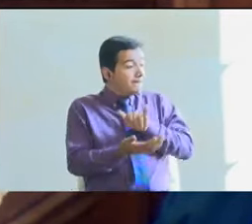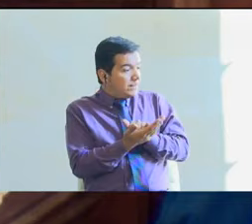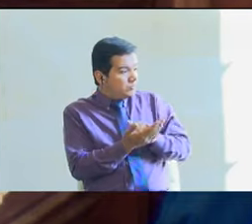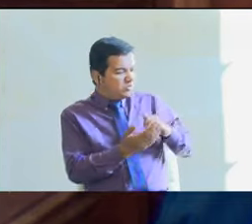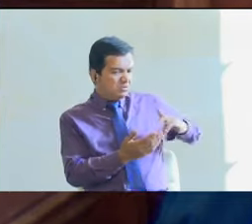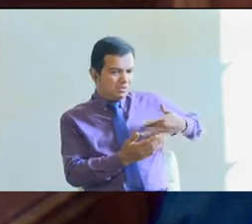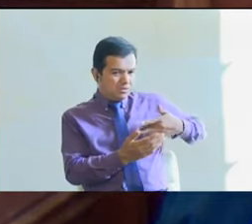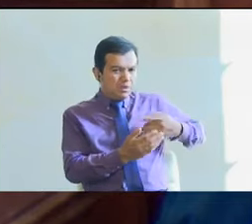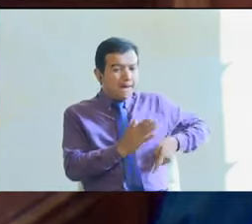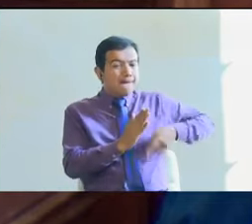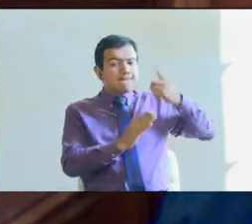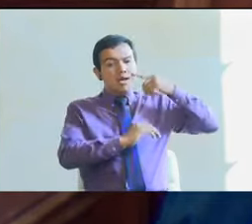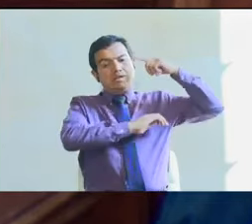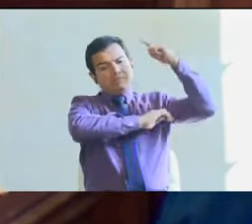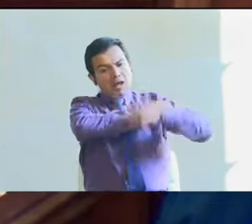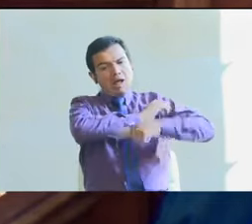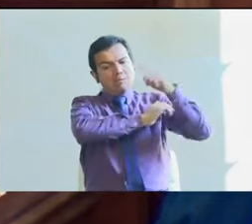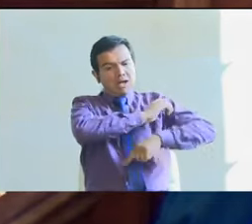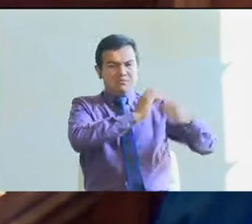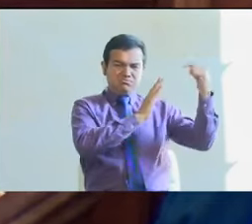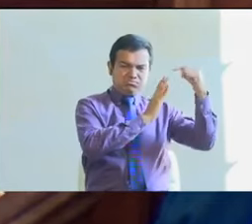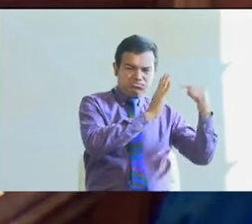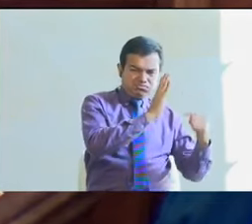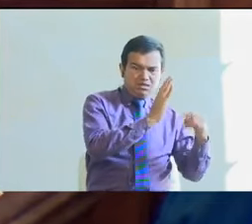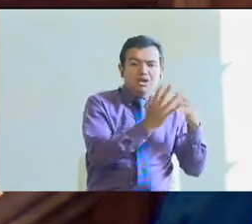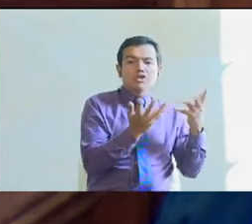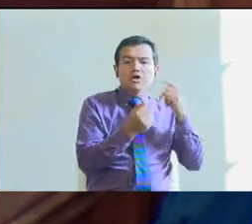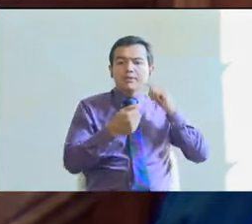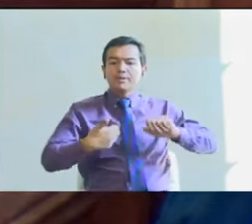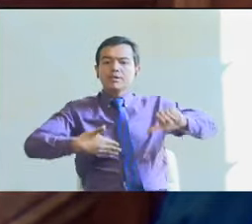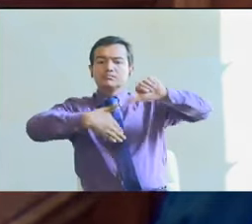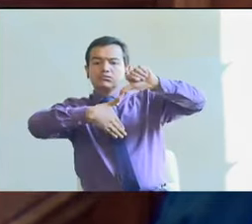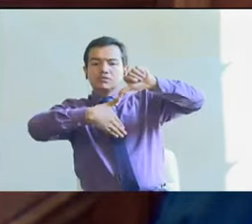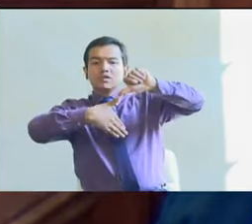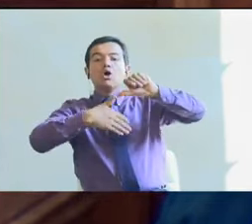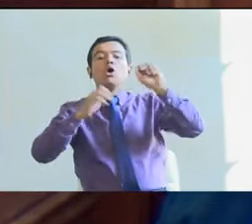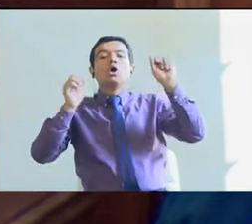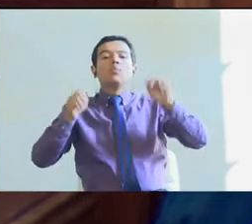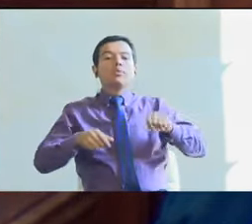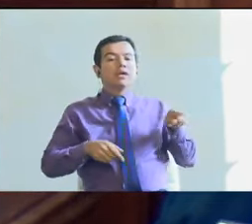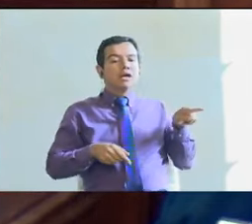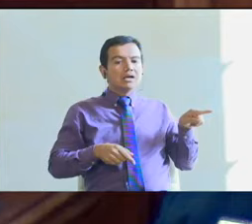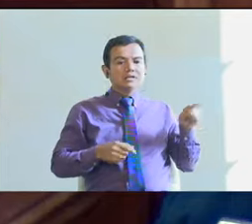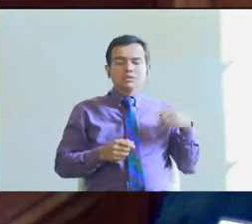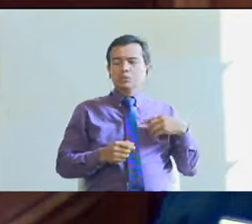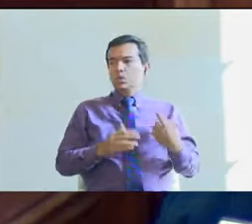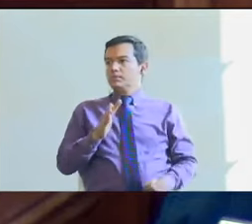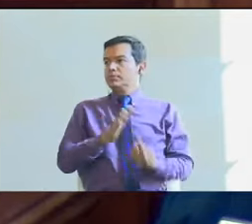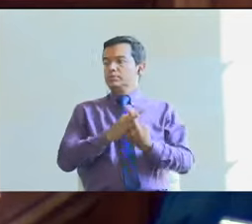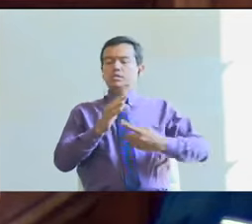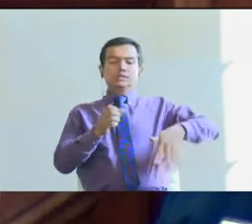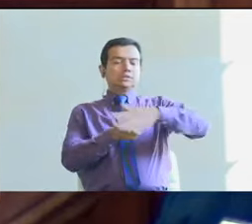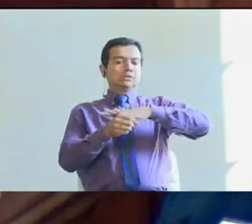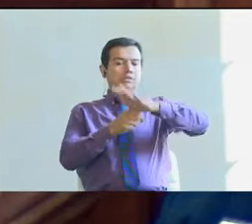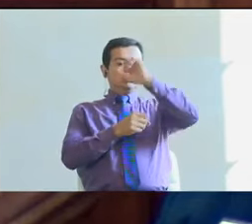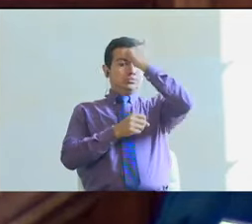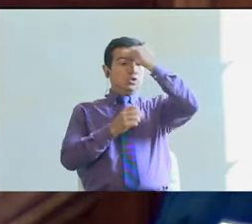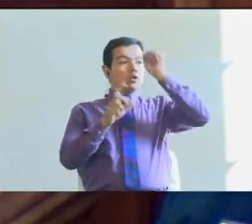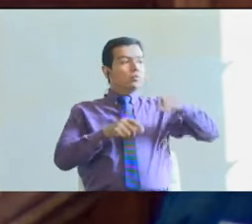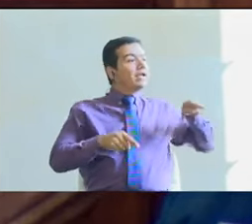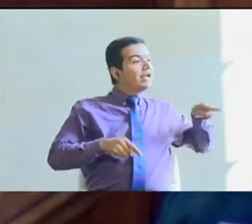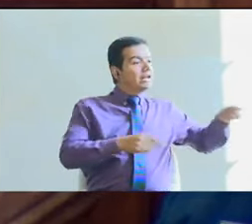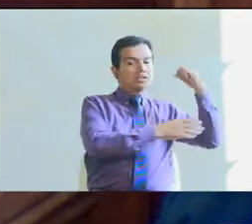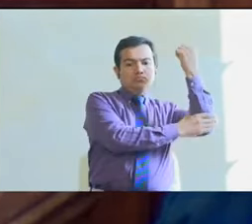sanciones y se empiezan a implementar en América Latina habrá un hechos sin precedentes en la región Y eso puede ayudar a dislocar a este